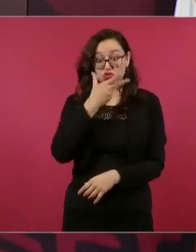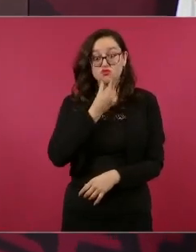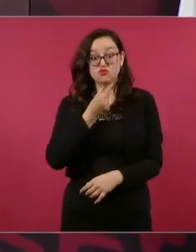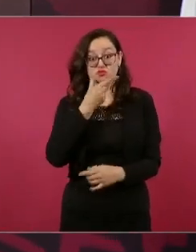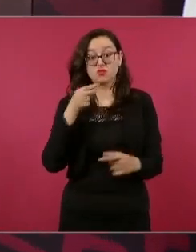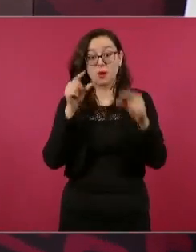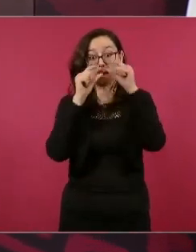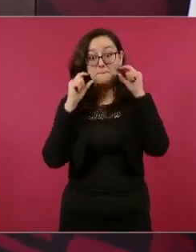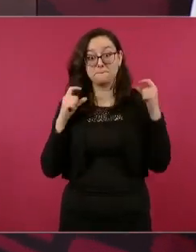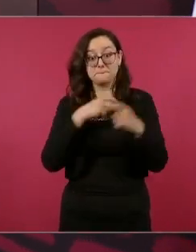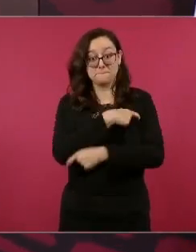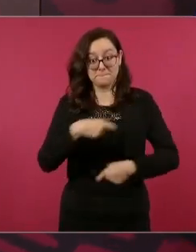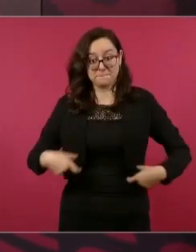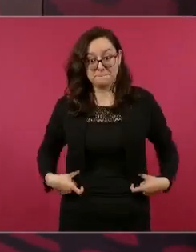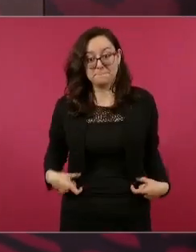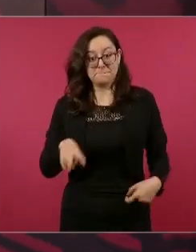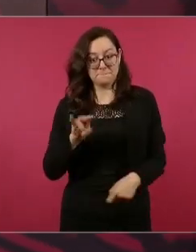son anécdotas.